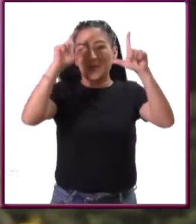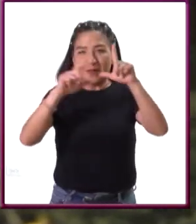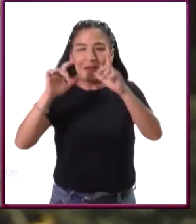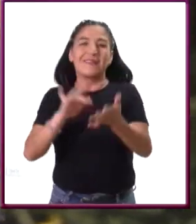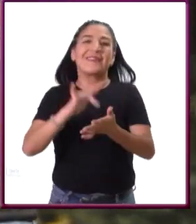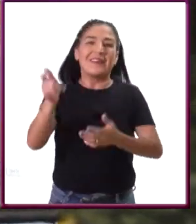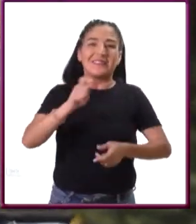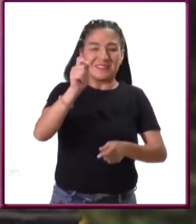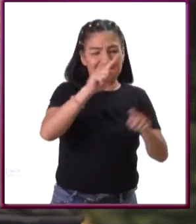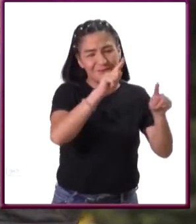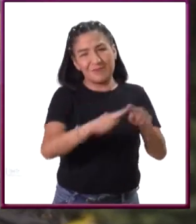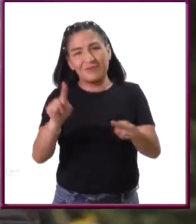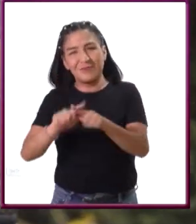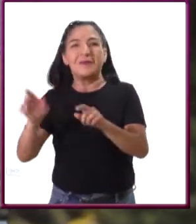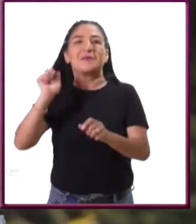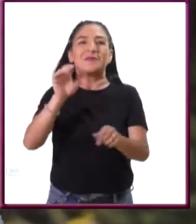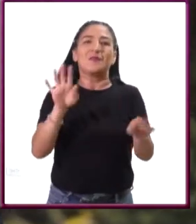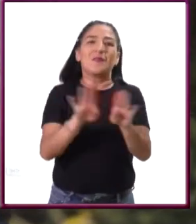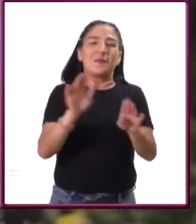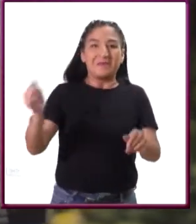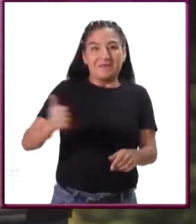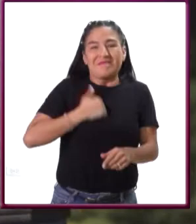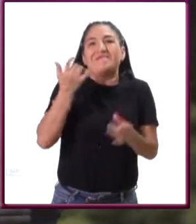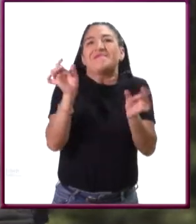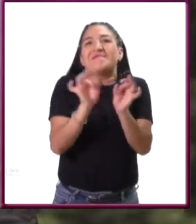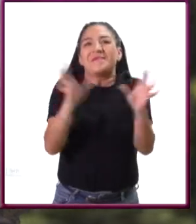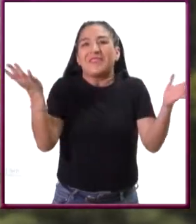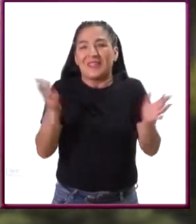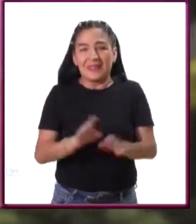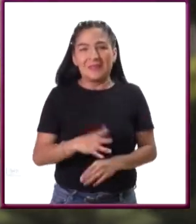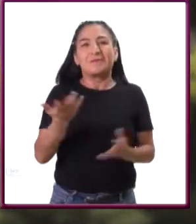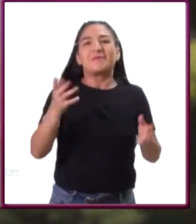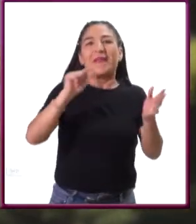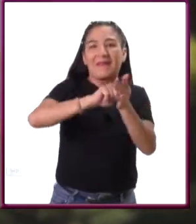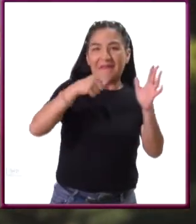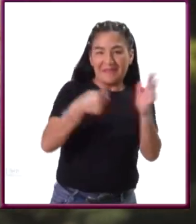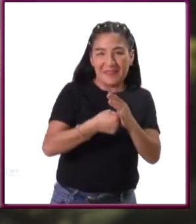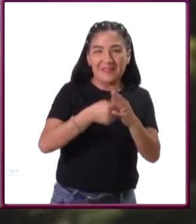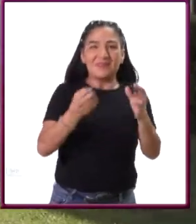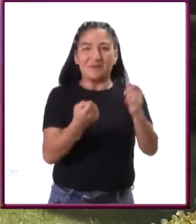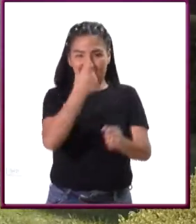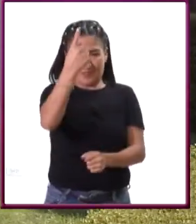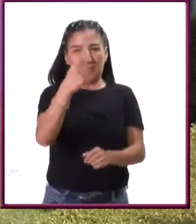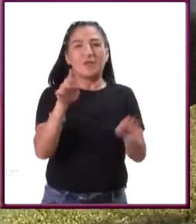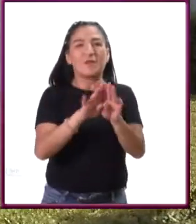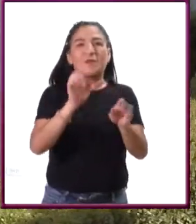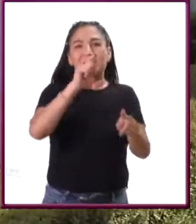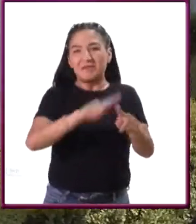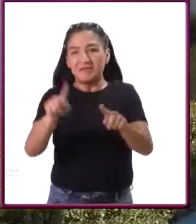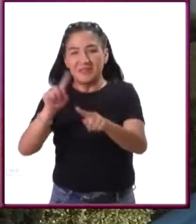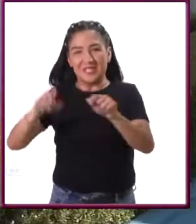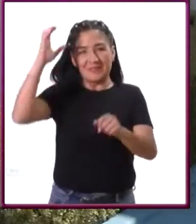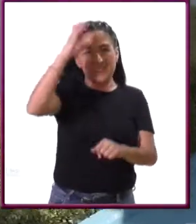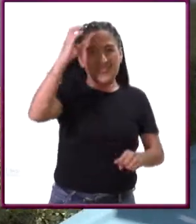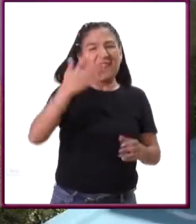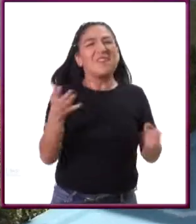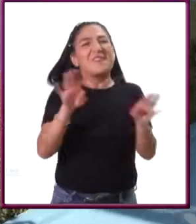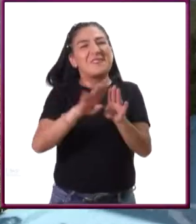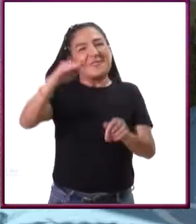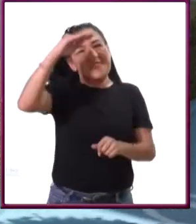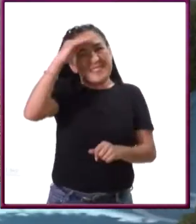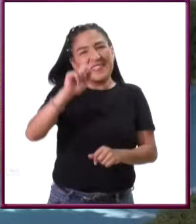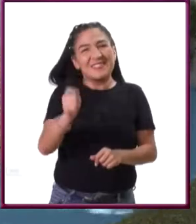de afortunados accidentes, innovaciones técnicas y sus productos científicos. ¿Quién iba a pensar que algo que era